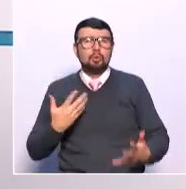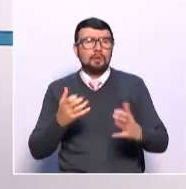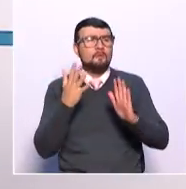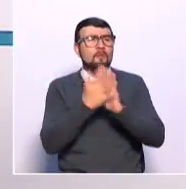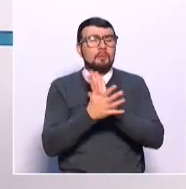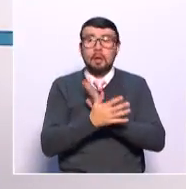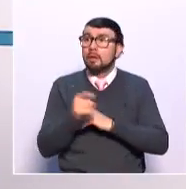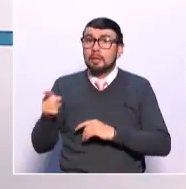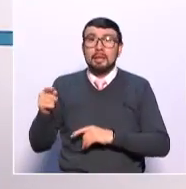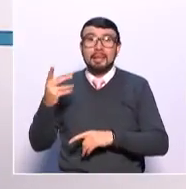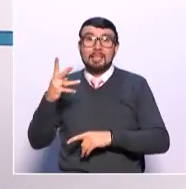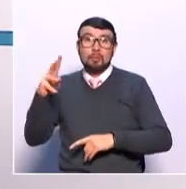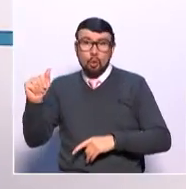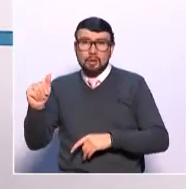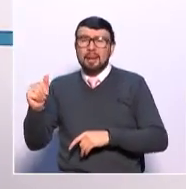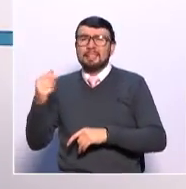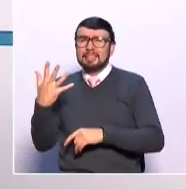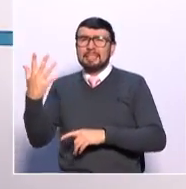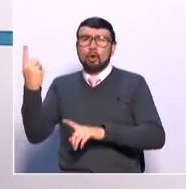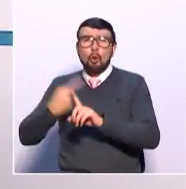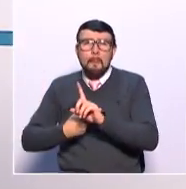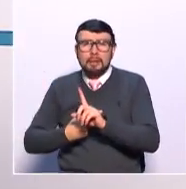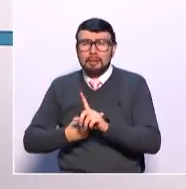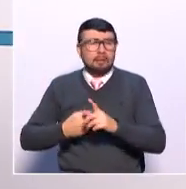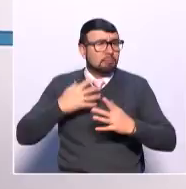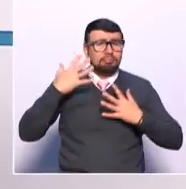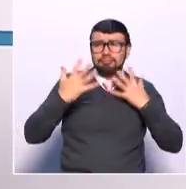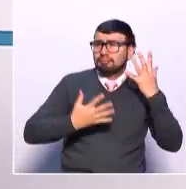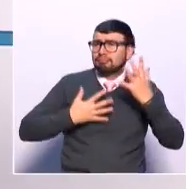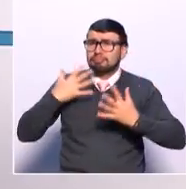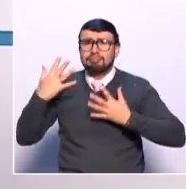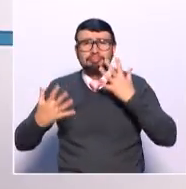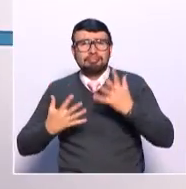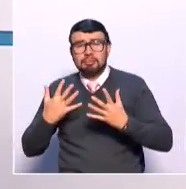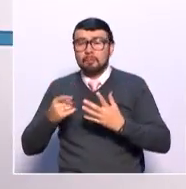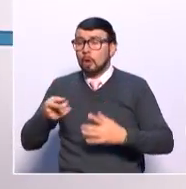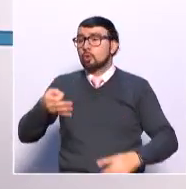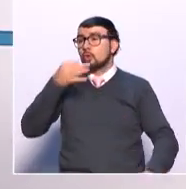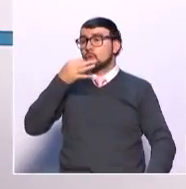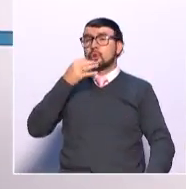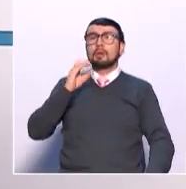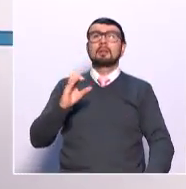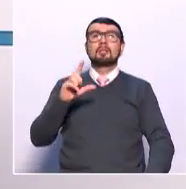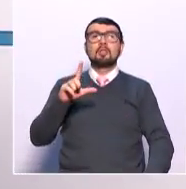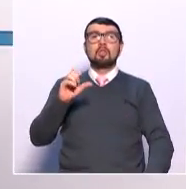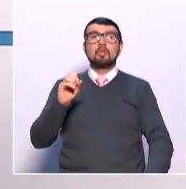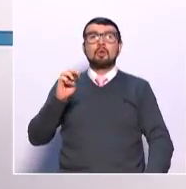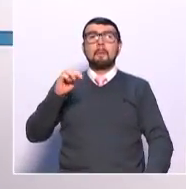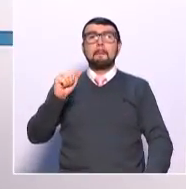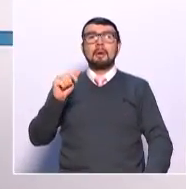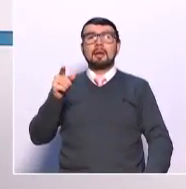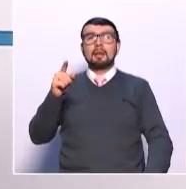sufrió de ansiedad por cinco meses tomaba clonazepan se la quitaron los 15 días pero de noche suda demasiado